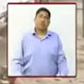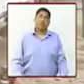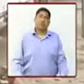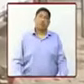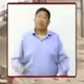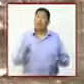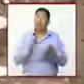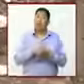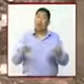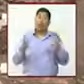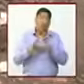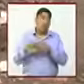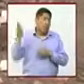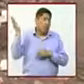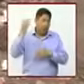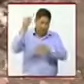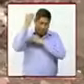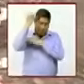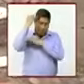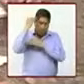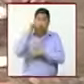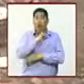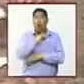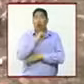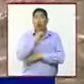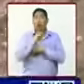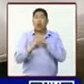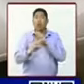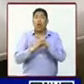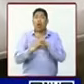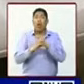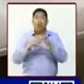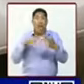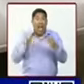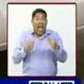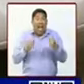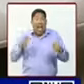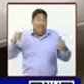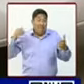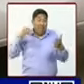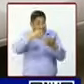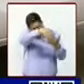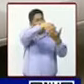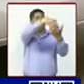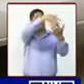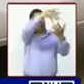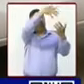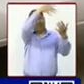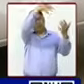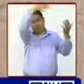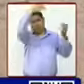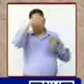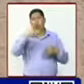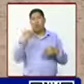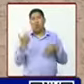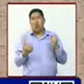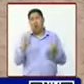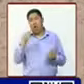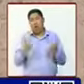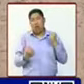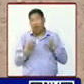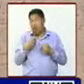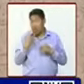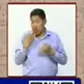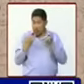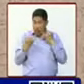Y le contamos de lo que ha pasado en Santa Cruz, porque el conductor de una camioneta terminó dentro de una casa después de colisionar contra otro vehículo. Según